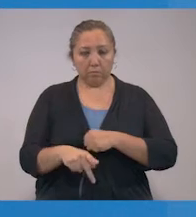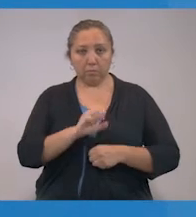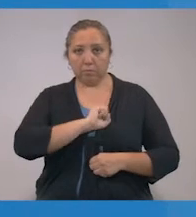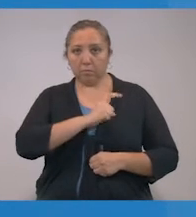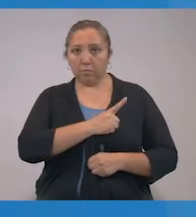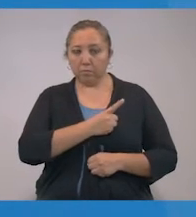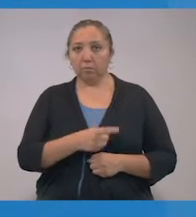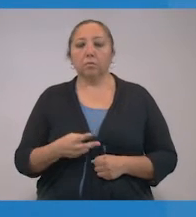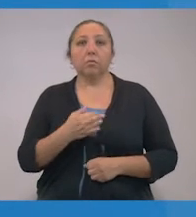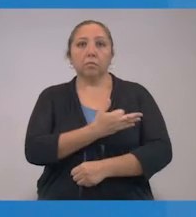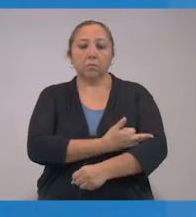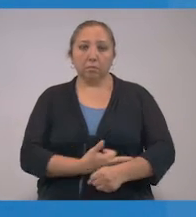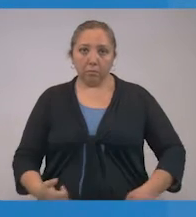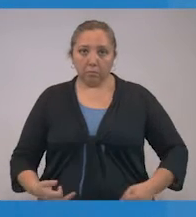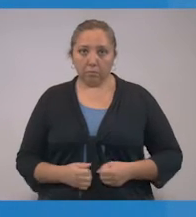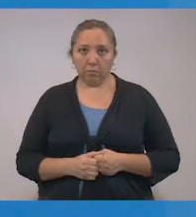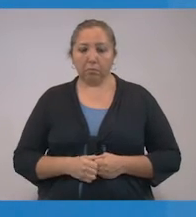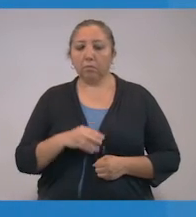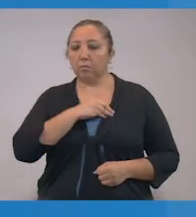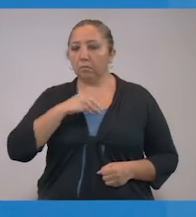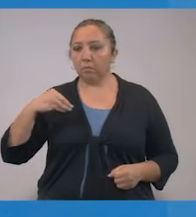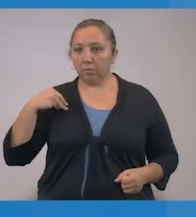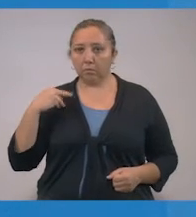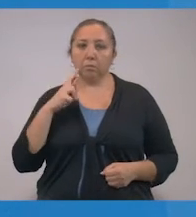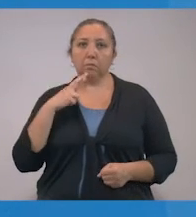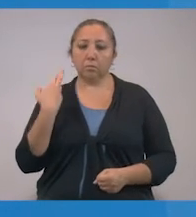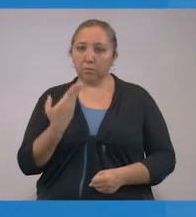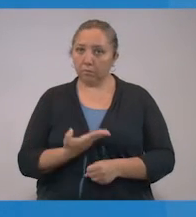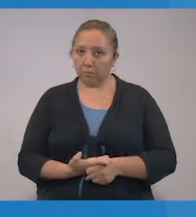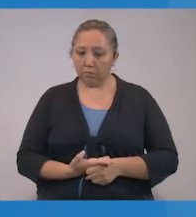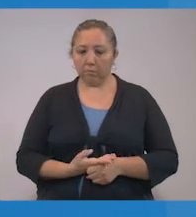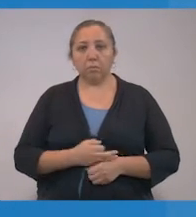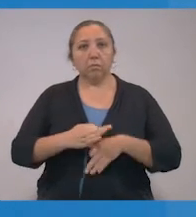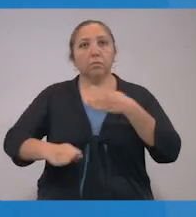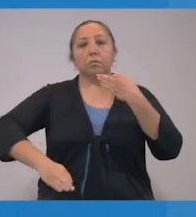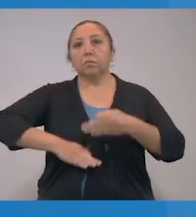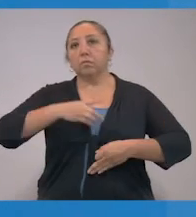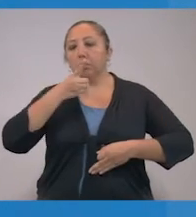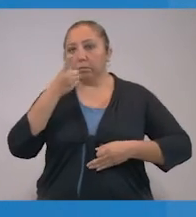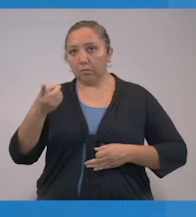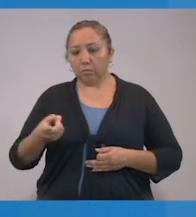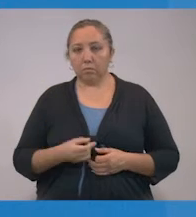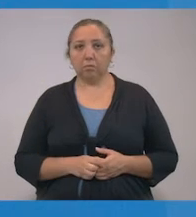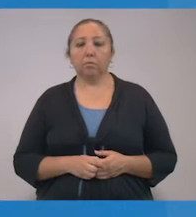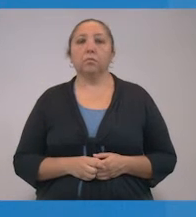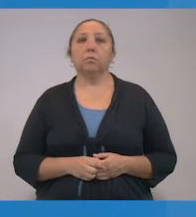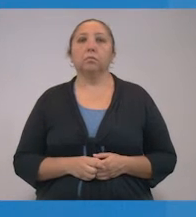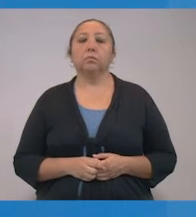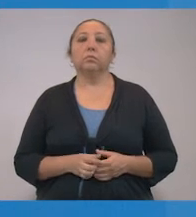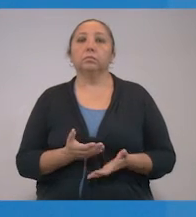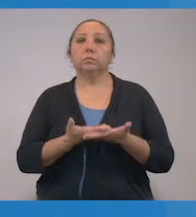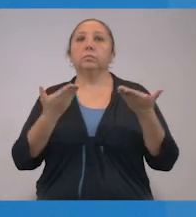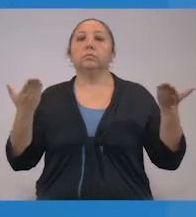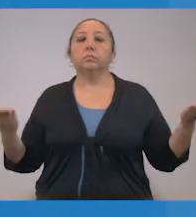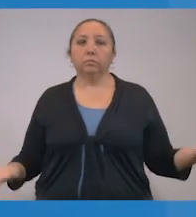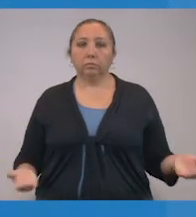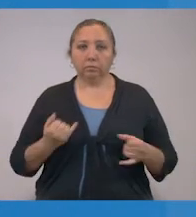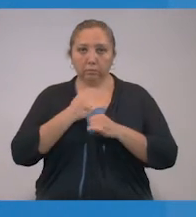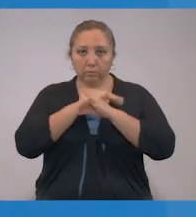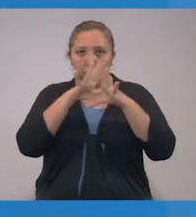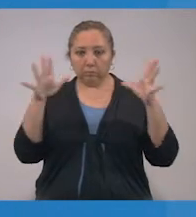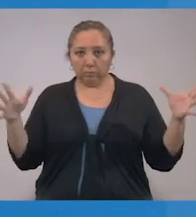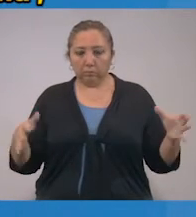y la salud de nuestros familiares. Cumplamos con responsabilidad las disposiciones ya mencionadas. A continuación, el